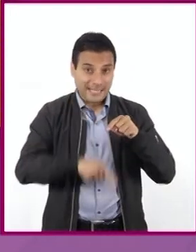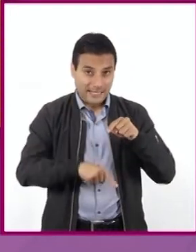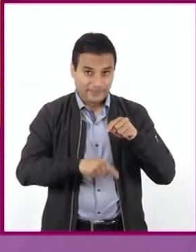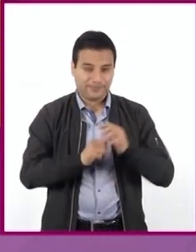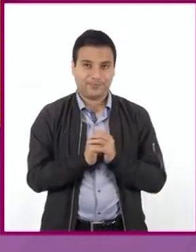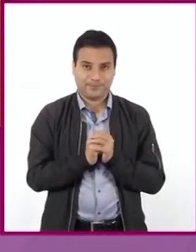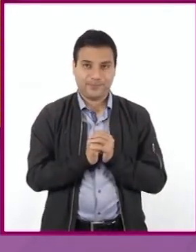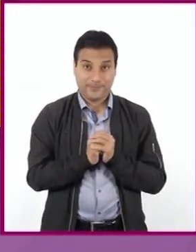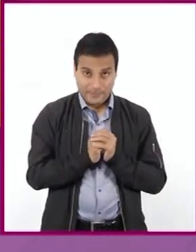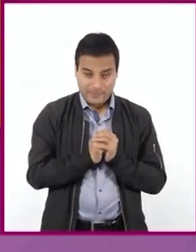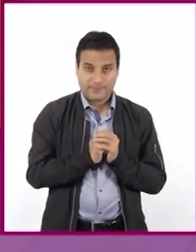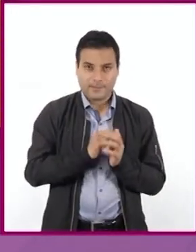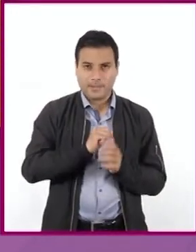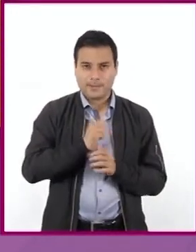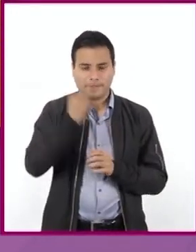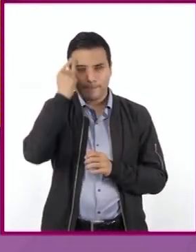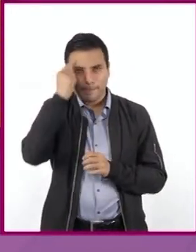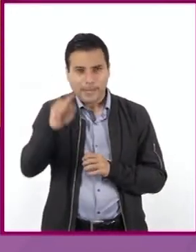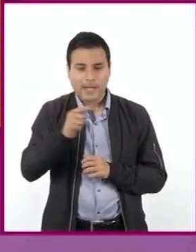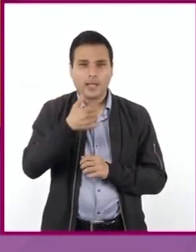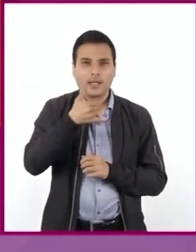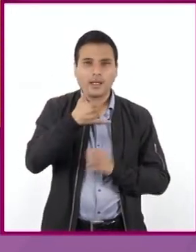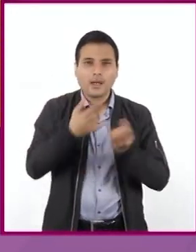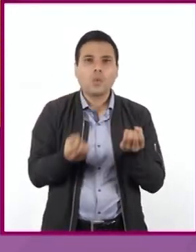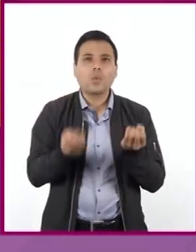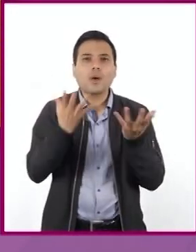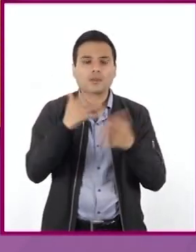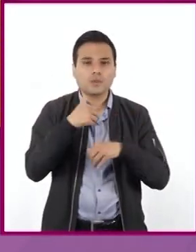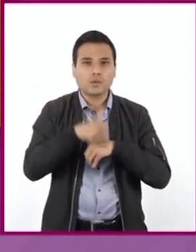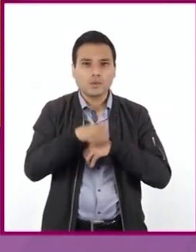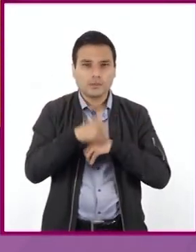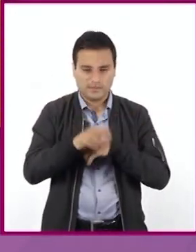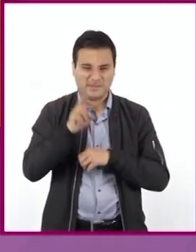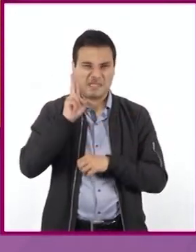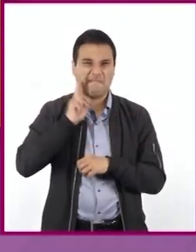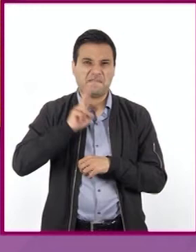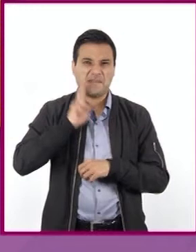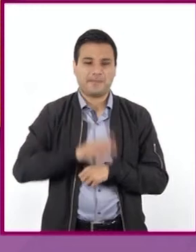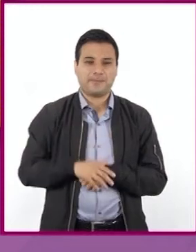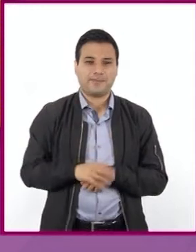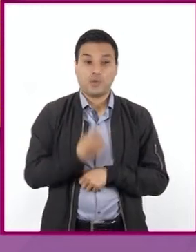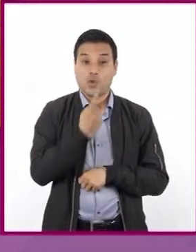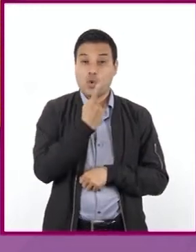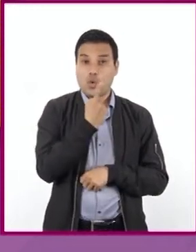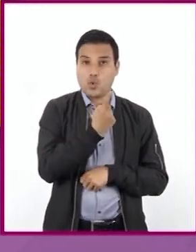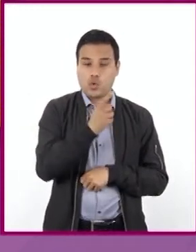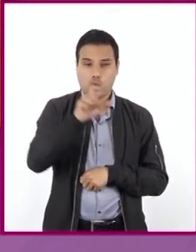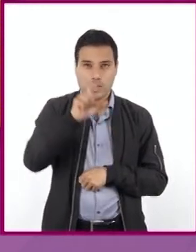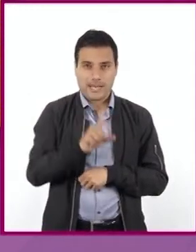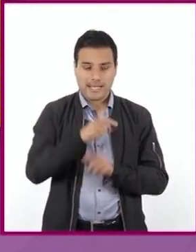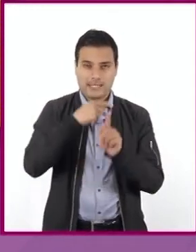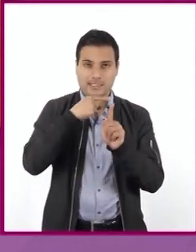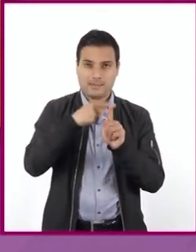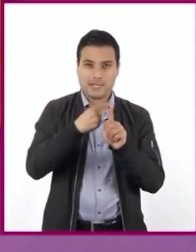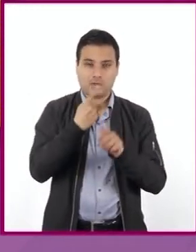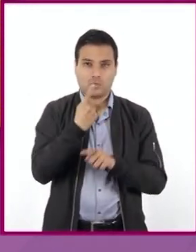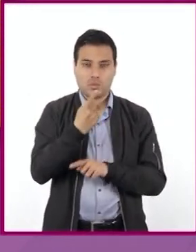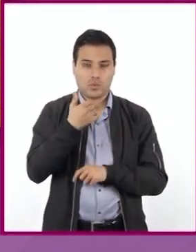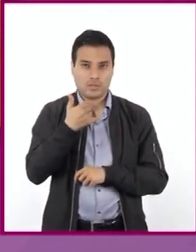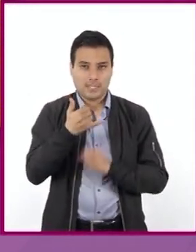ecuación para encontrar la incógnita y. 1x más 1y igual a